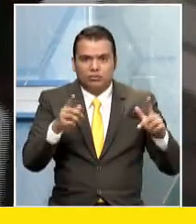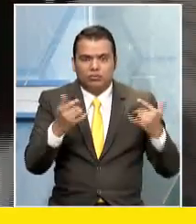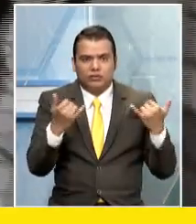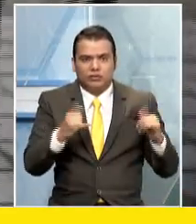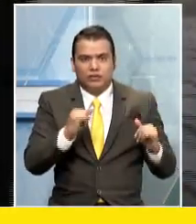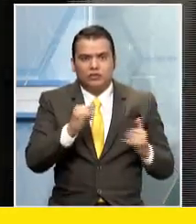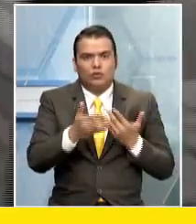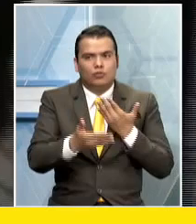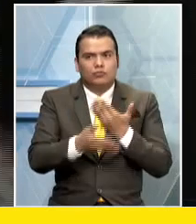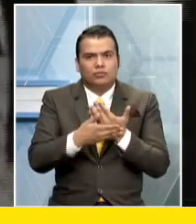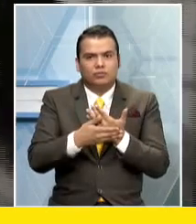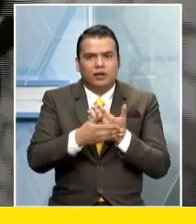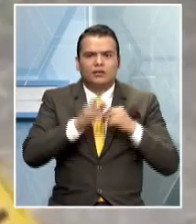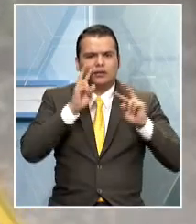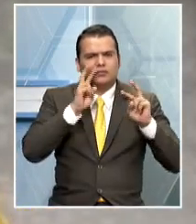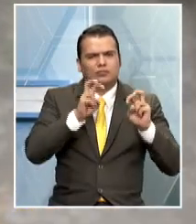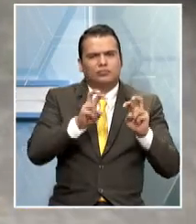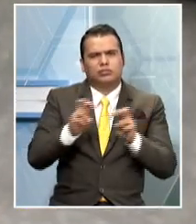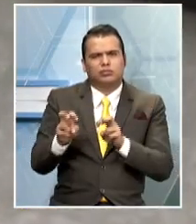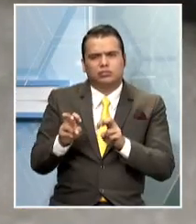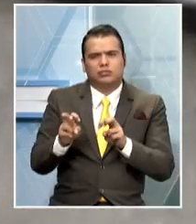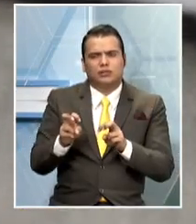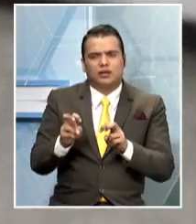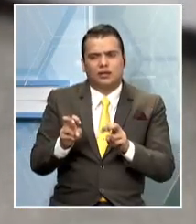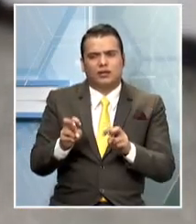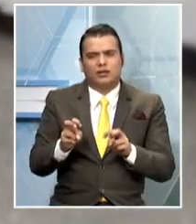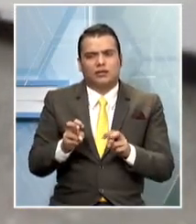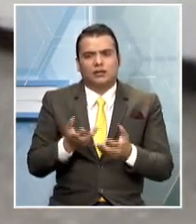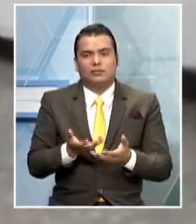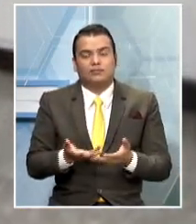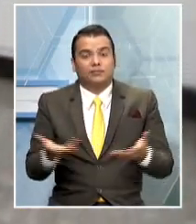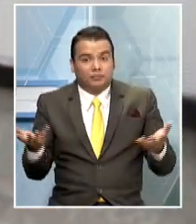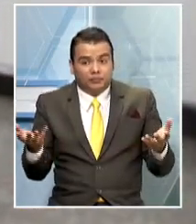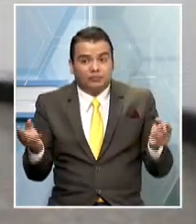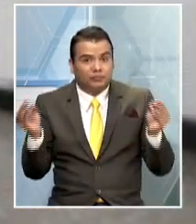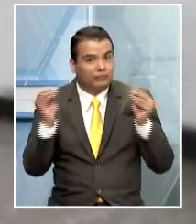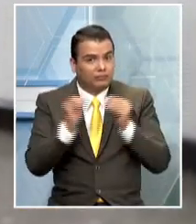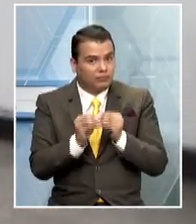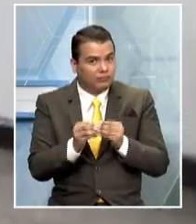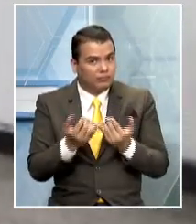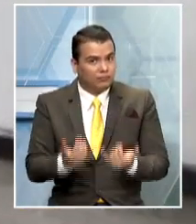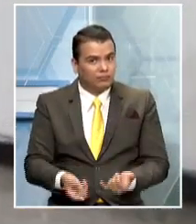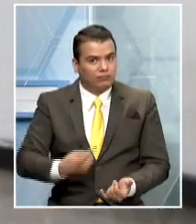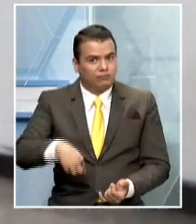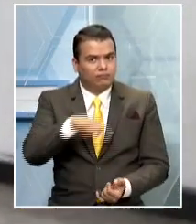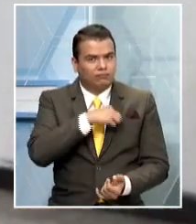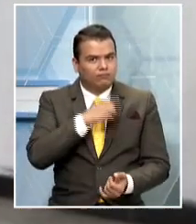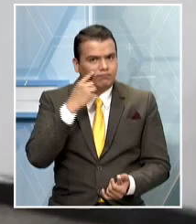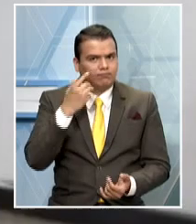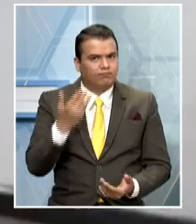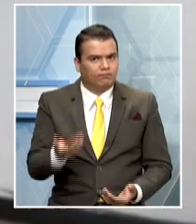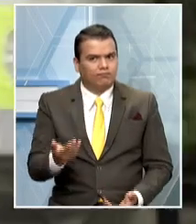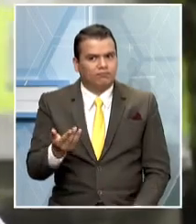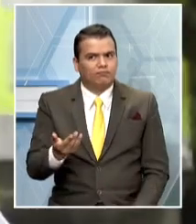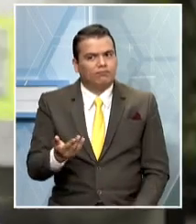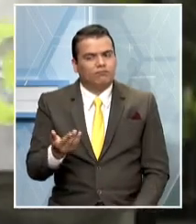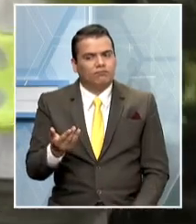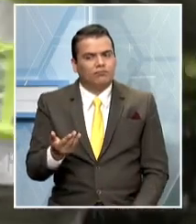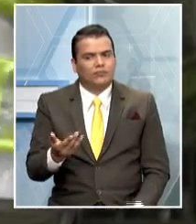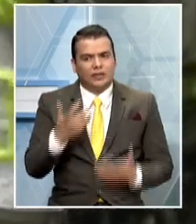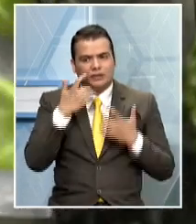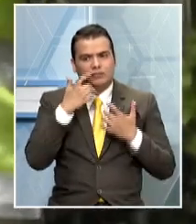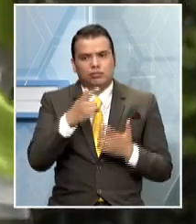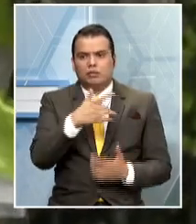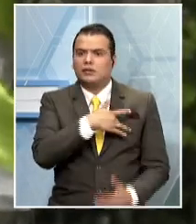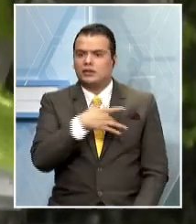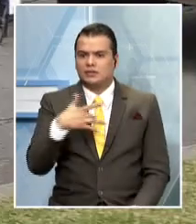hechos, vamos a ver la investigación que arroja. La fortuna y lo más importante que el doctor Juan Pablo se encuentra absolutamente bien de salud. No fue herido